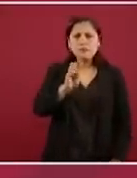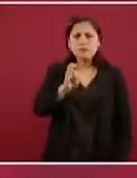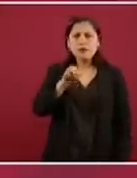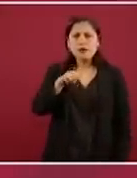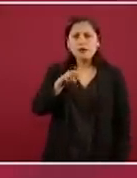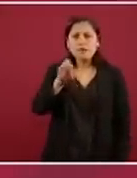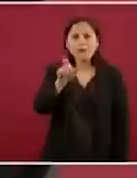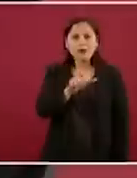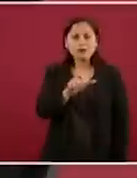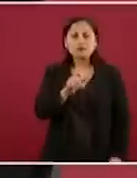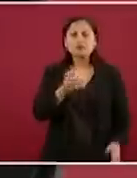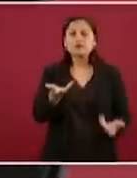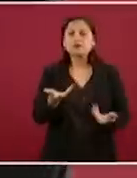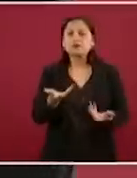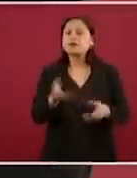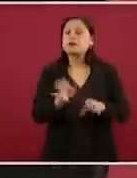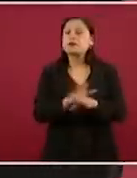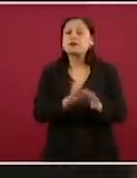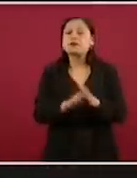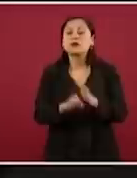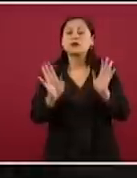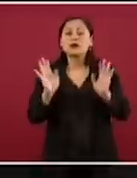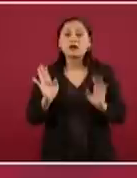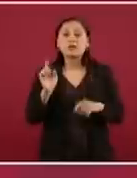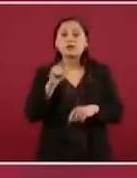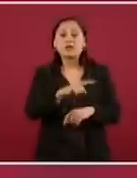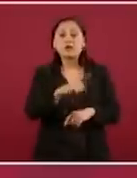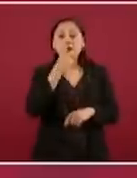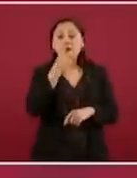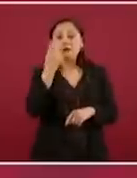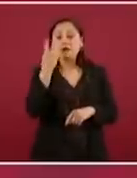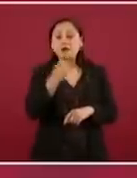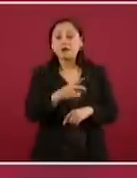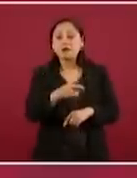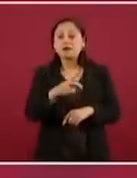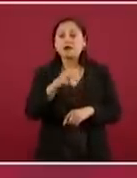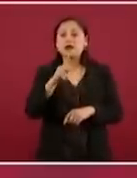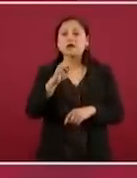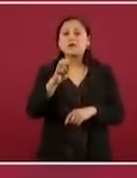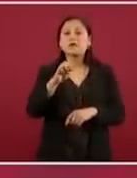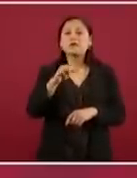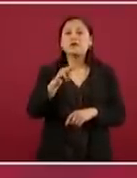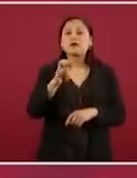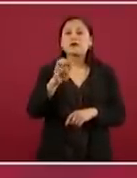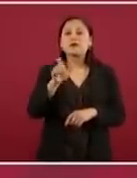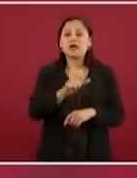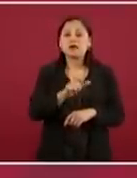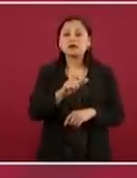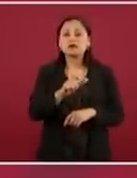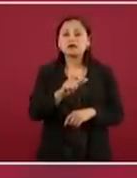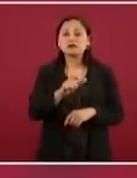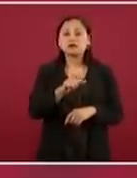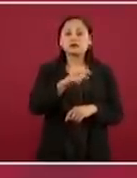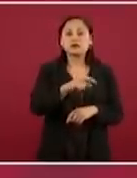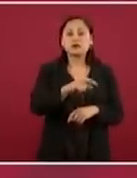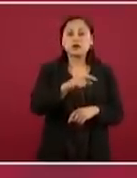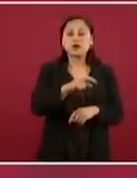Se hablaba de que el charrito de Pemex, que era el símbolo de Pemex, estaba